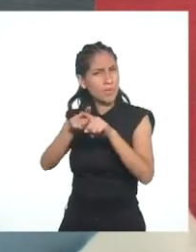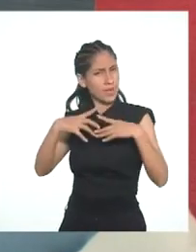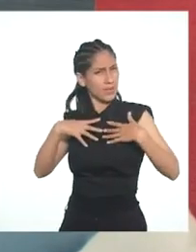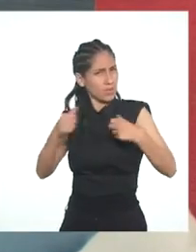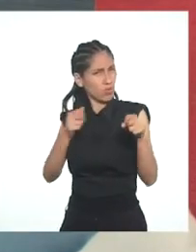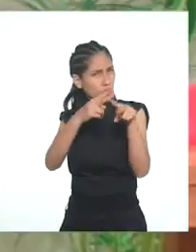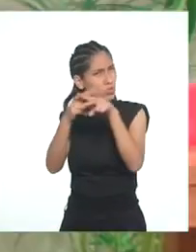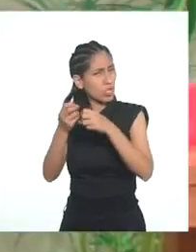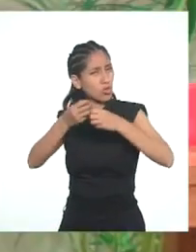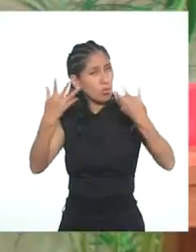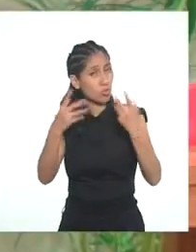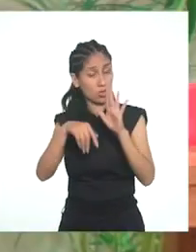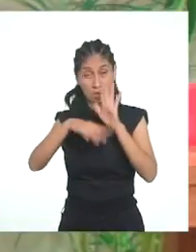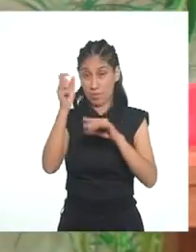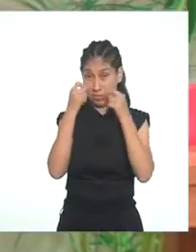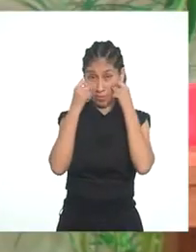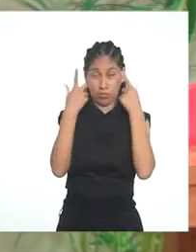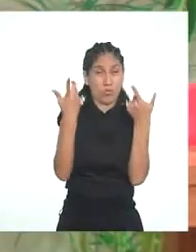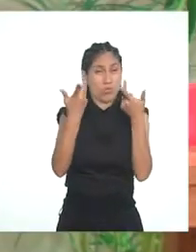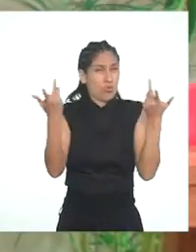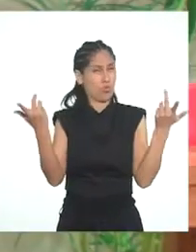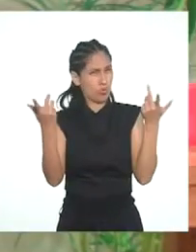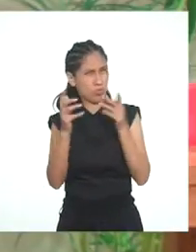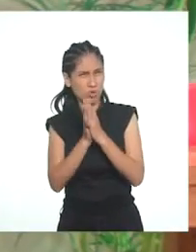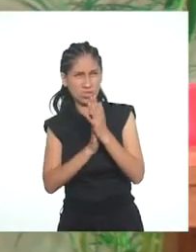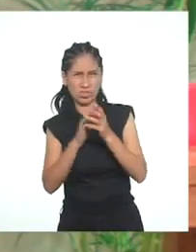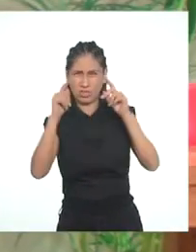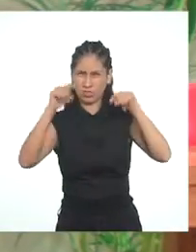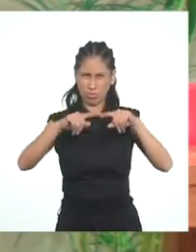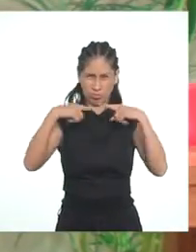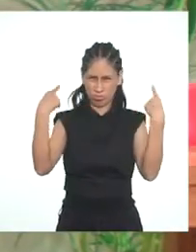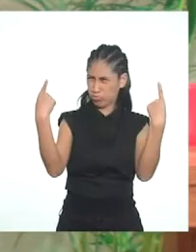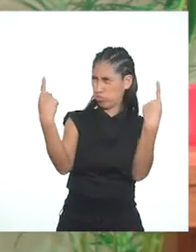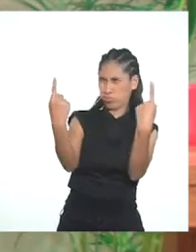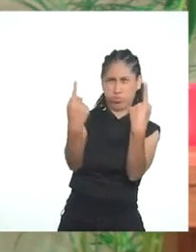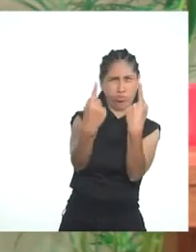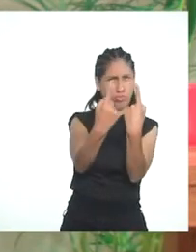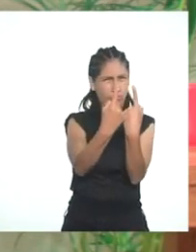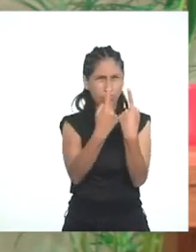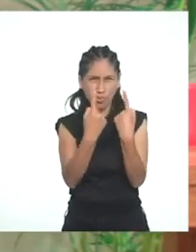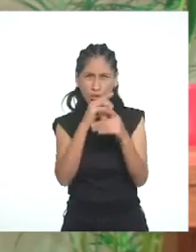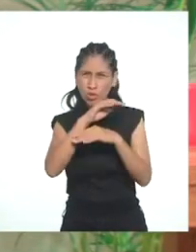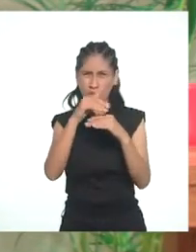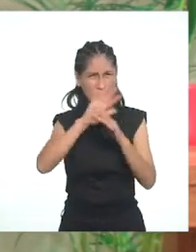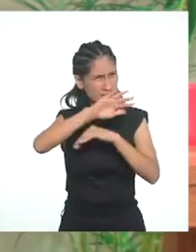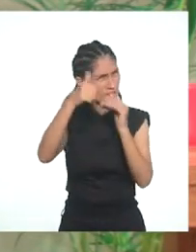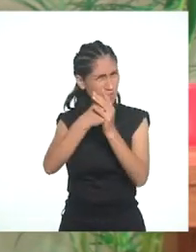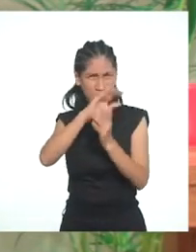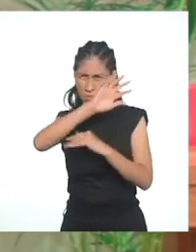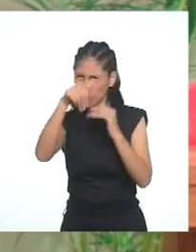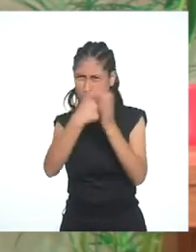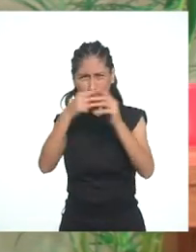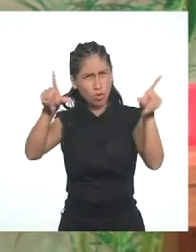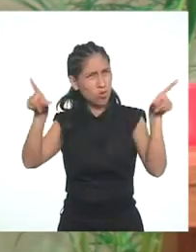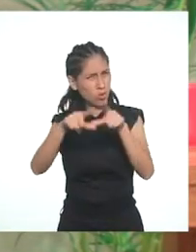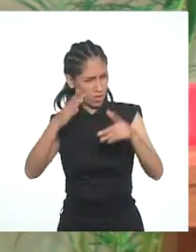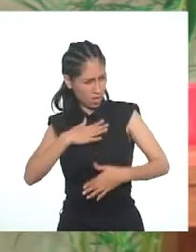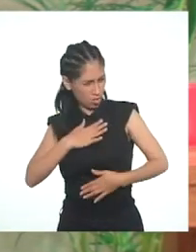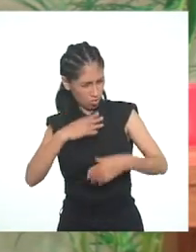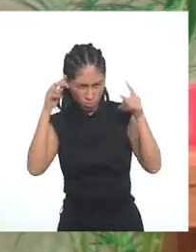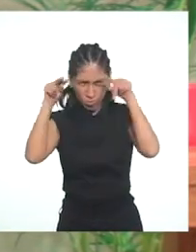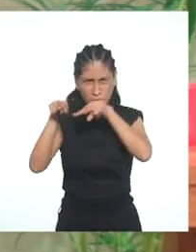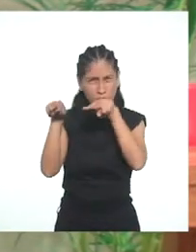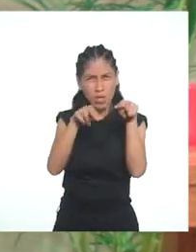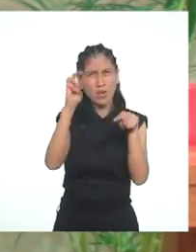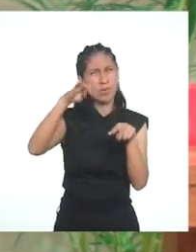aportan beneficios. Lo que más me ha sorprendido es saber que realmente estamos rodeados y compuestos por microorganismos de todo tipo y que